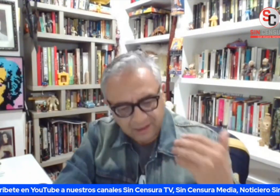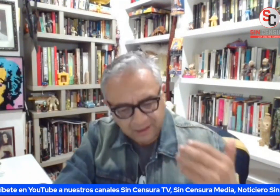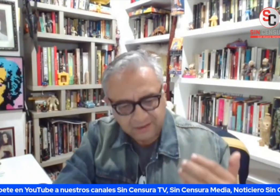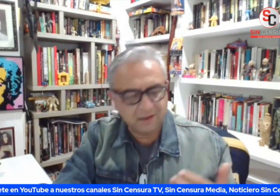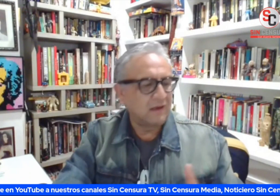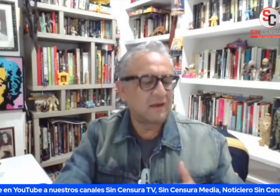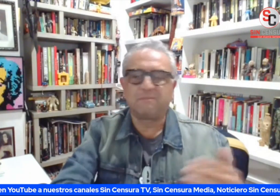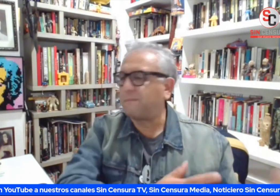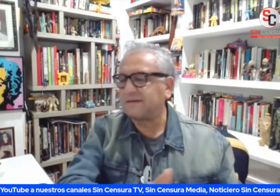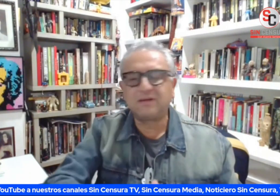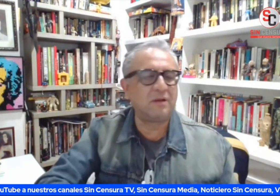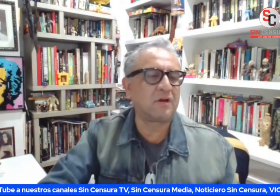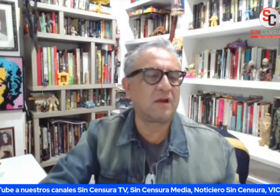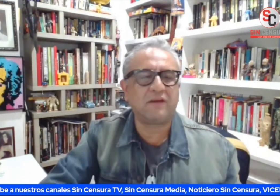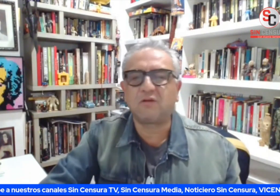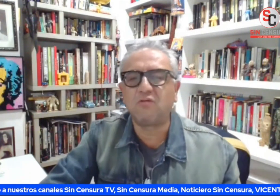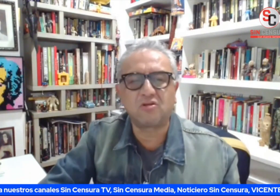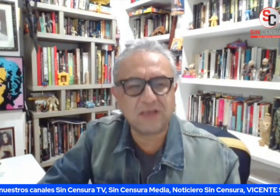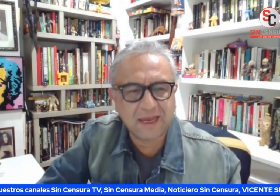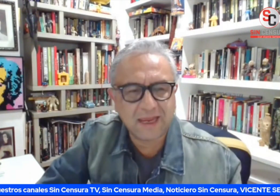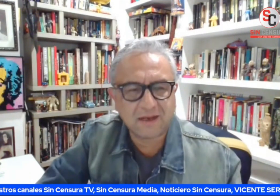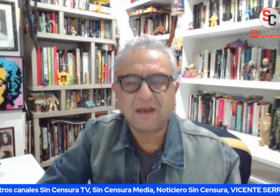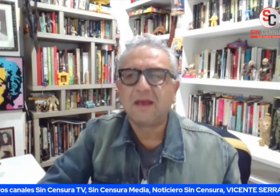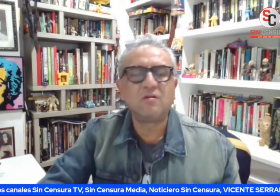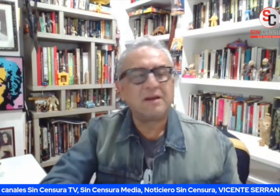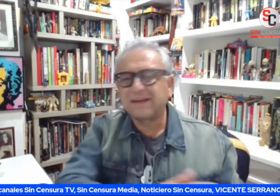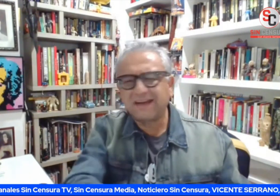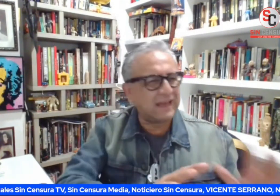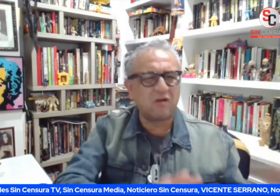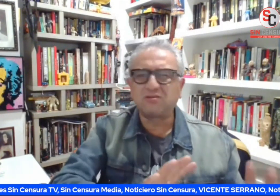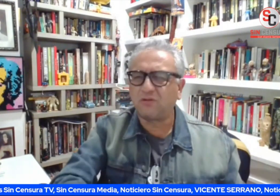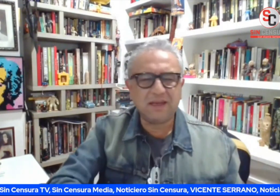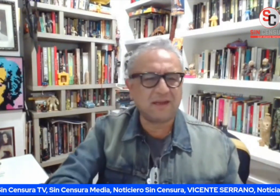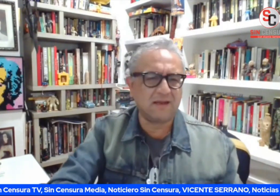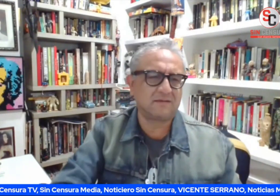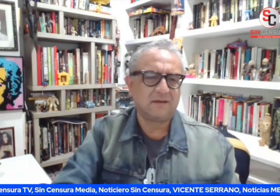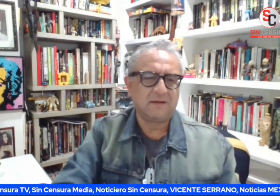que pasarles una biografía de Julio Scherer, ¿no? Regresar a los